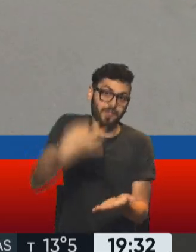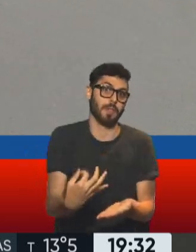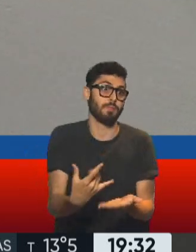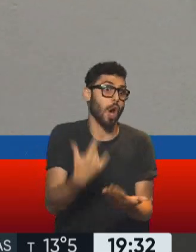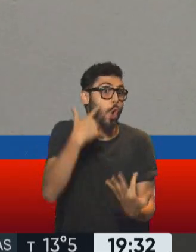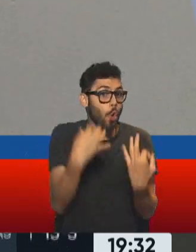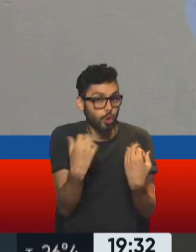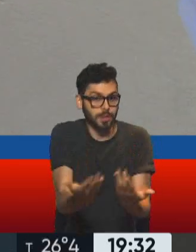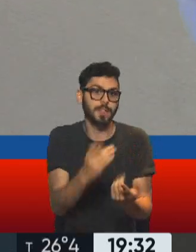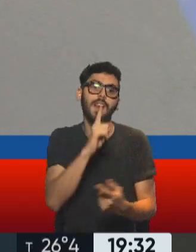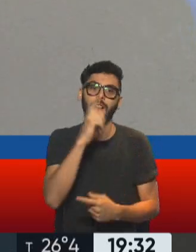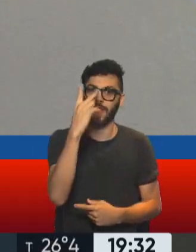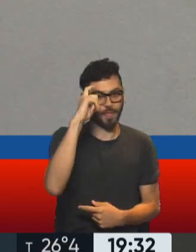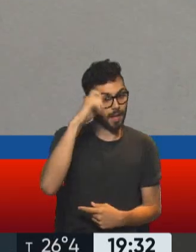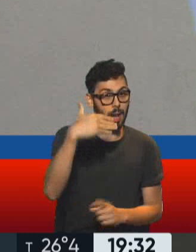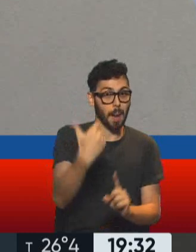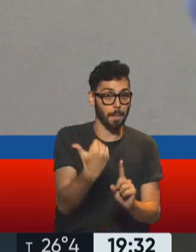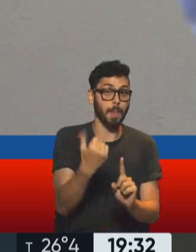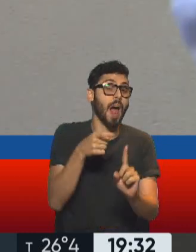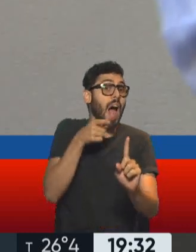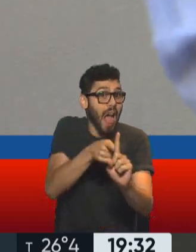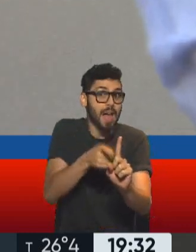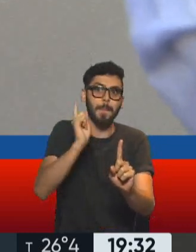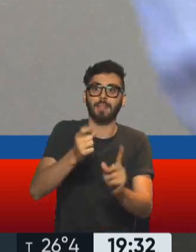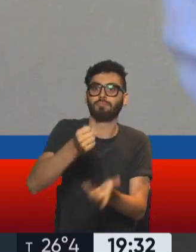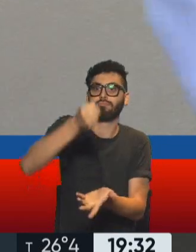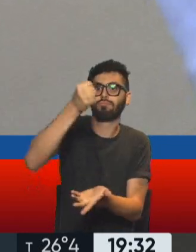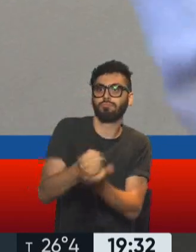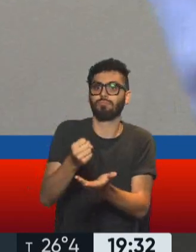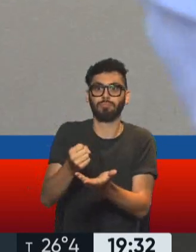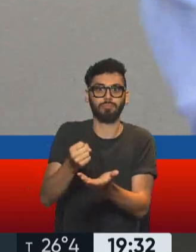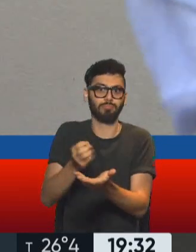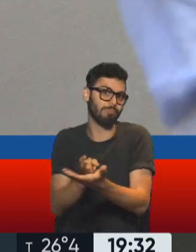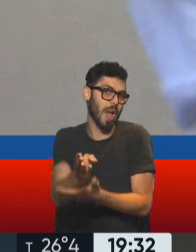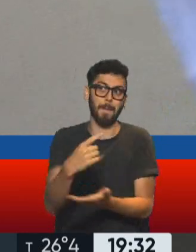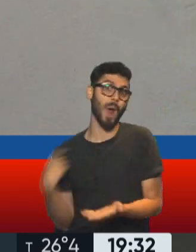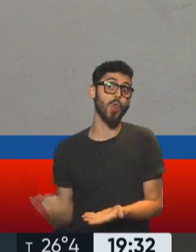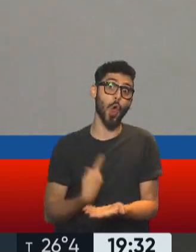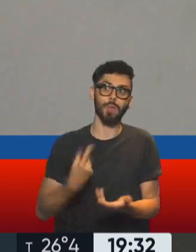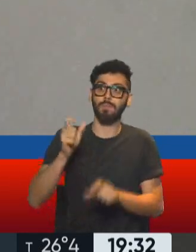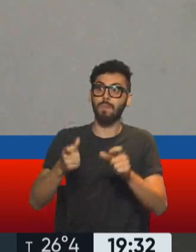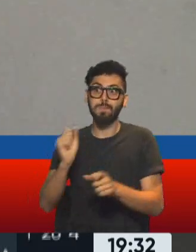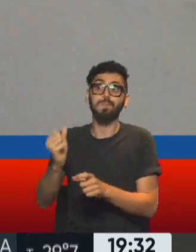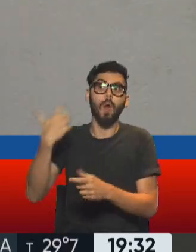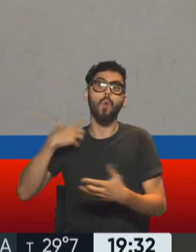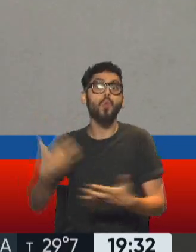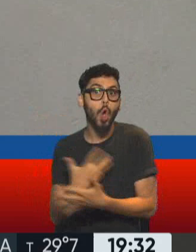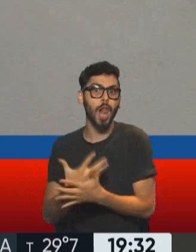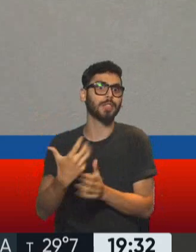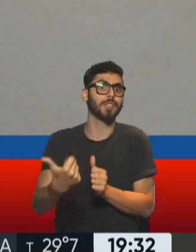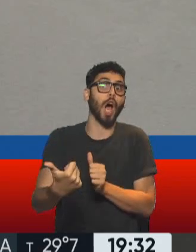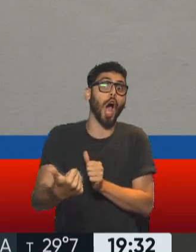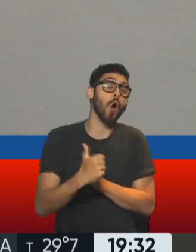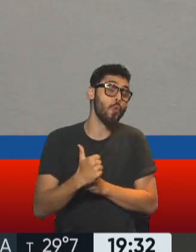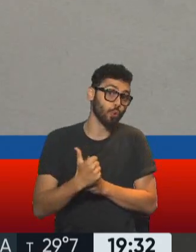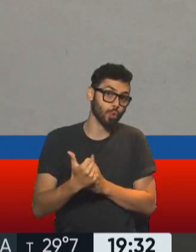para Telma y no solamente para ella, sino que siente precedente para todas las víctimas de violencia y de abuso. Por lo menos